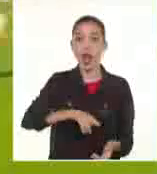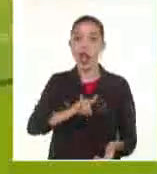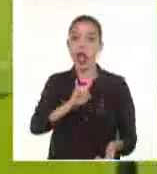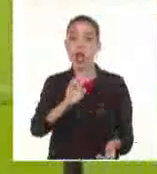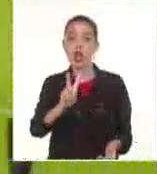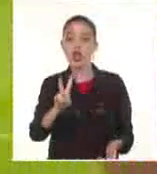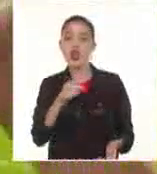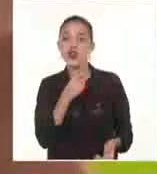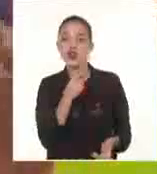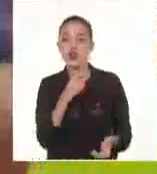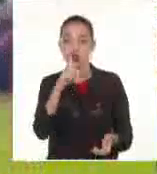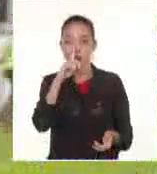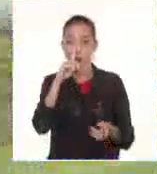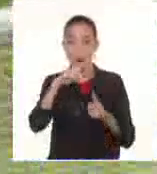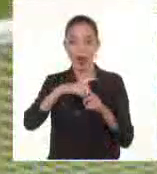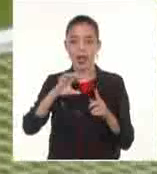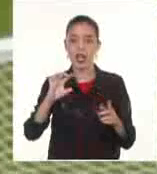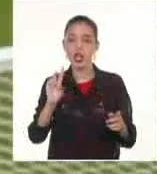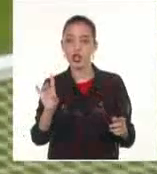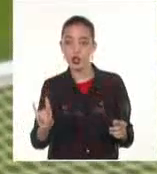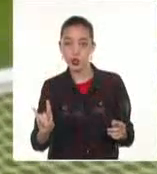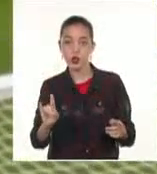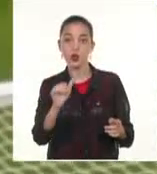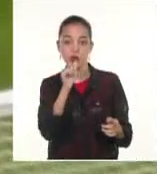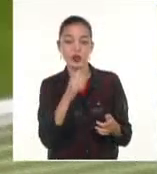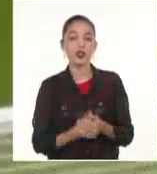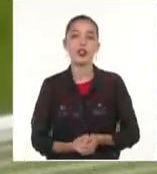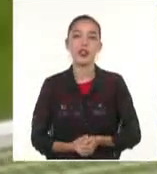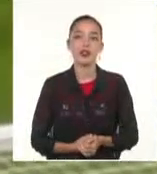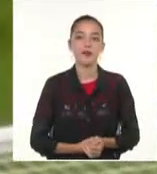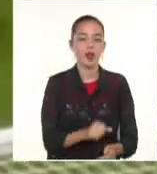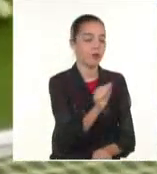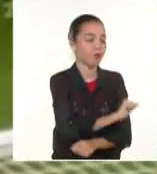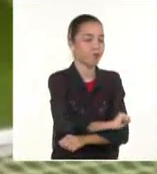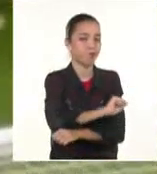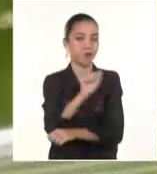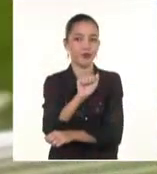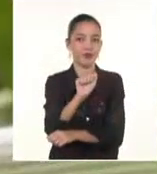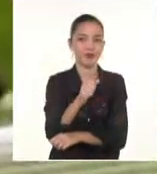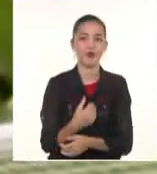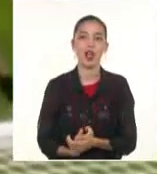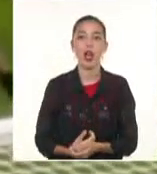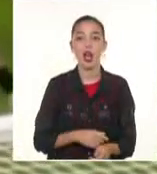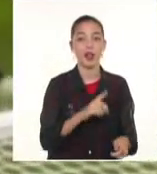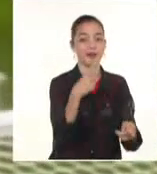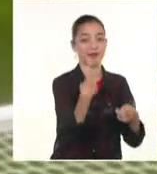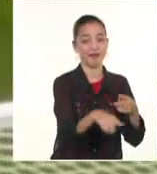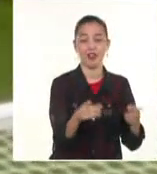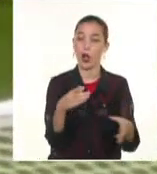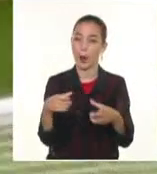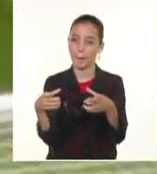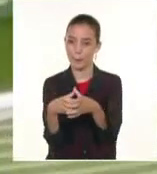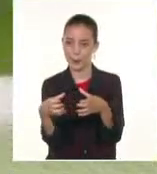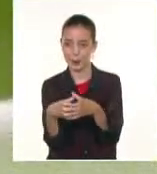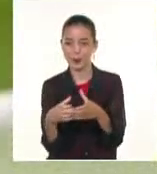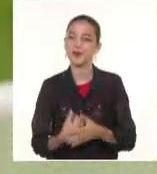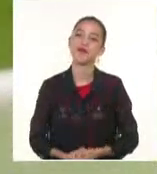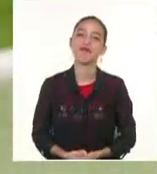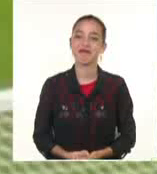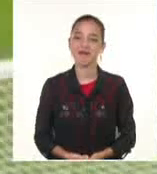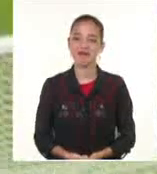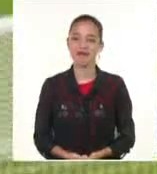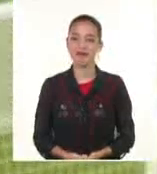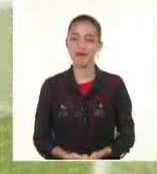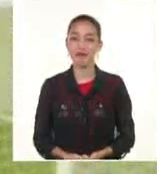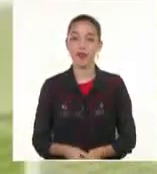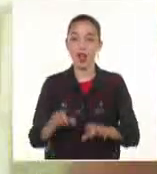de Campeones, que estrena nuevo formato en esta temporada. Los blanquinegros de Thiago Motta, vigentes campeones de la Copa de Italia,